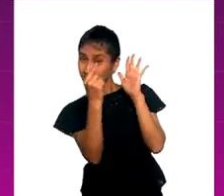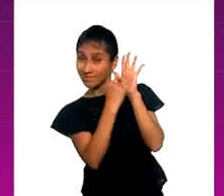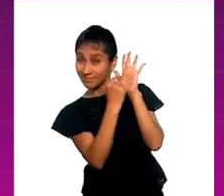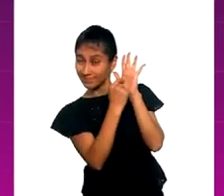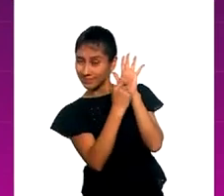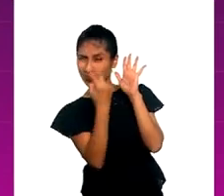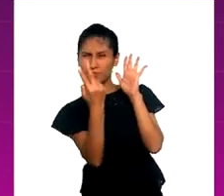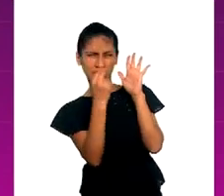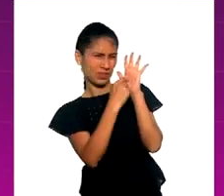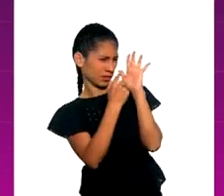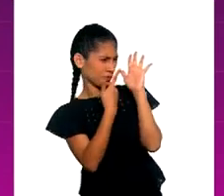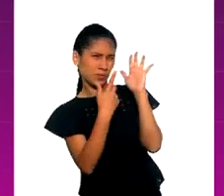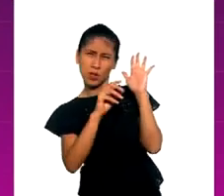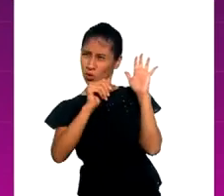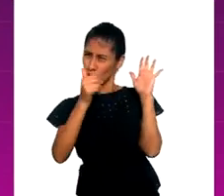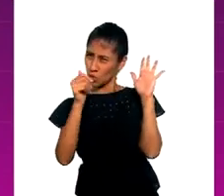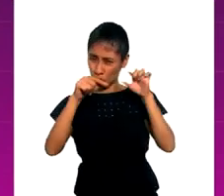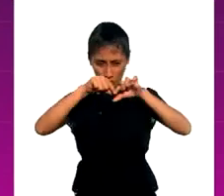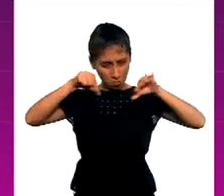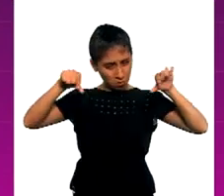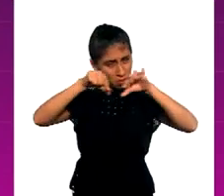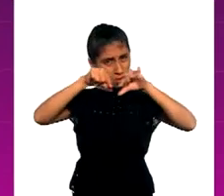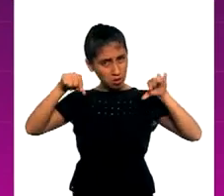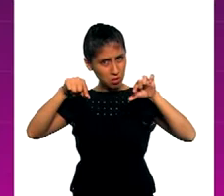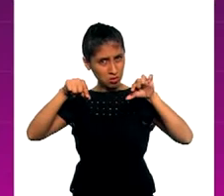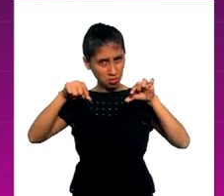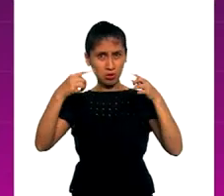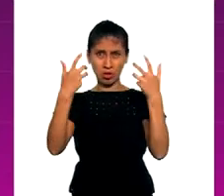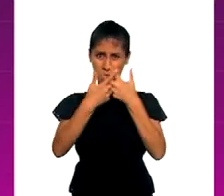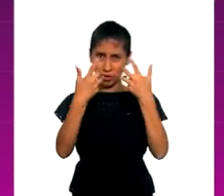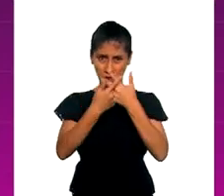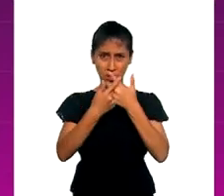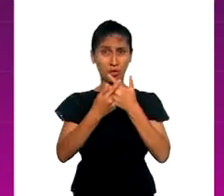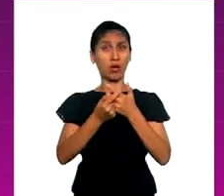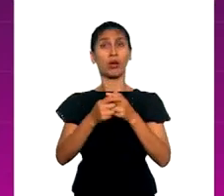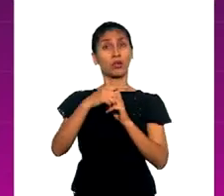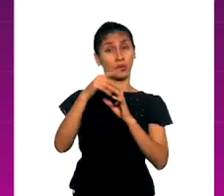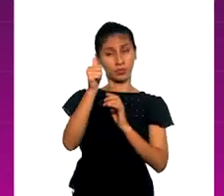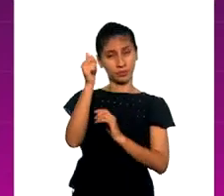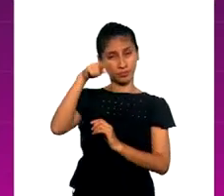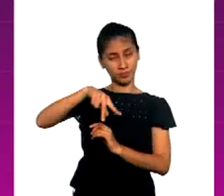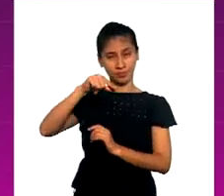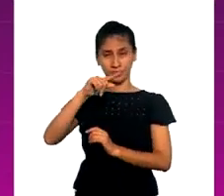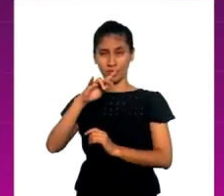bien hay otras líneas que forman un ángulo de 90 grados